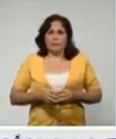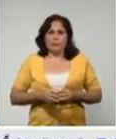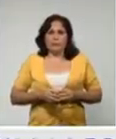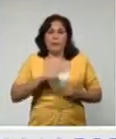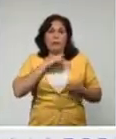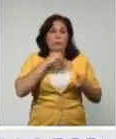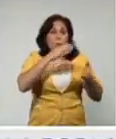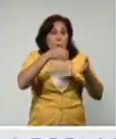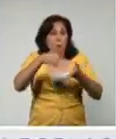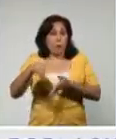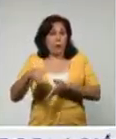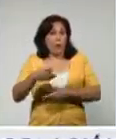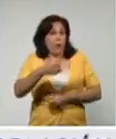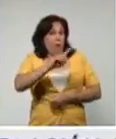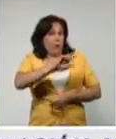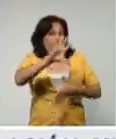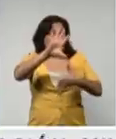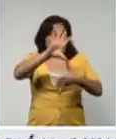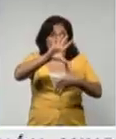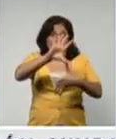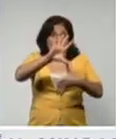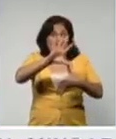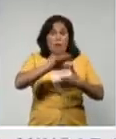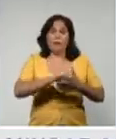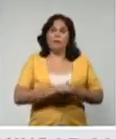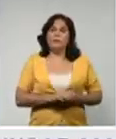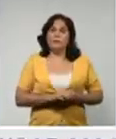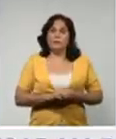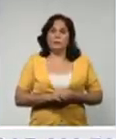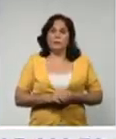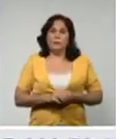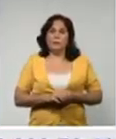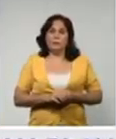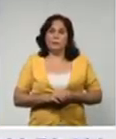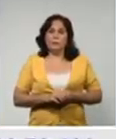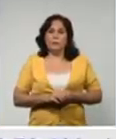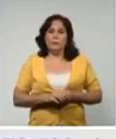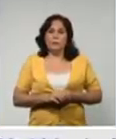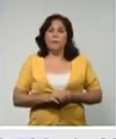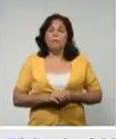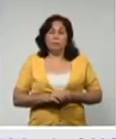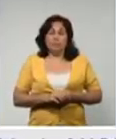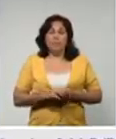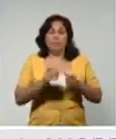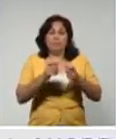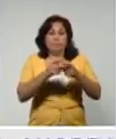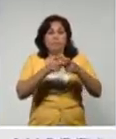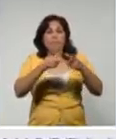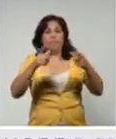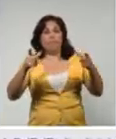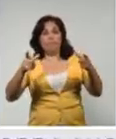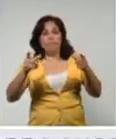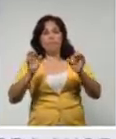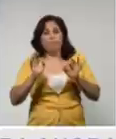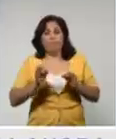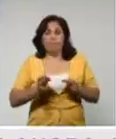Fallecieron también ayer en la región de las Américas, una cifra importante,